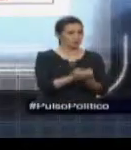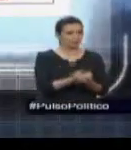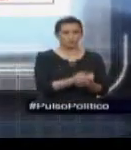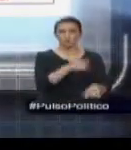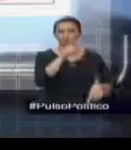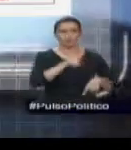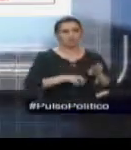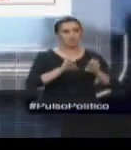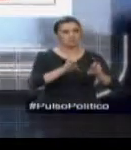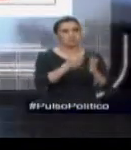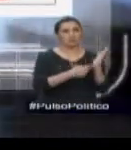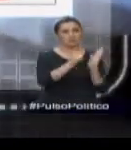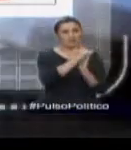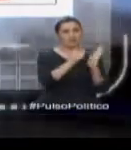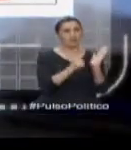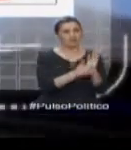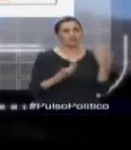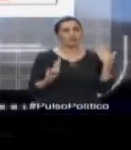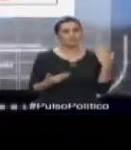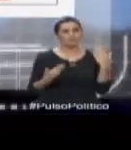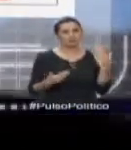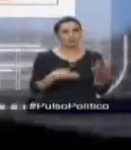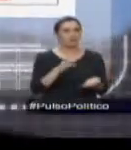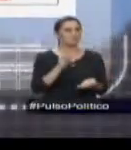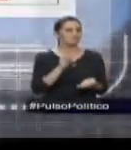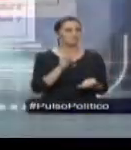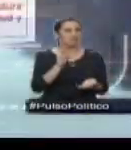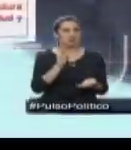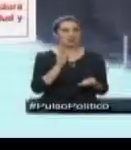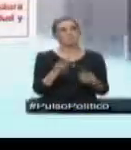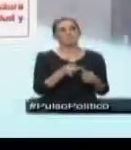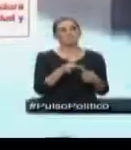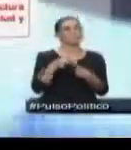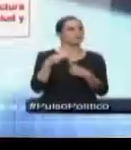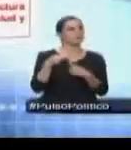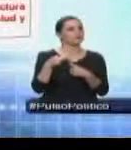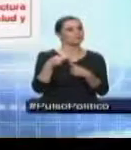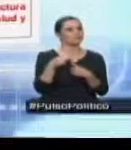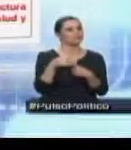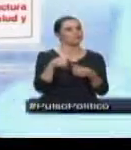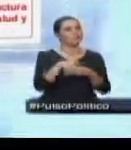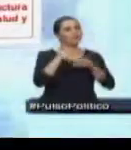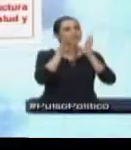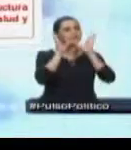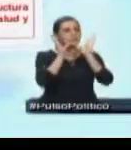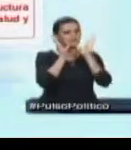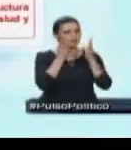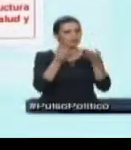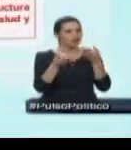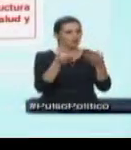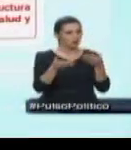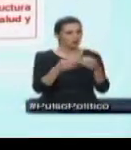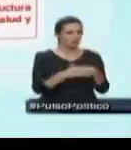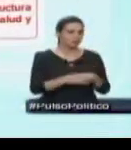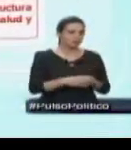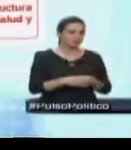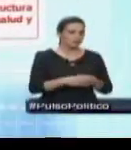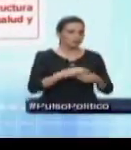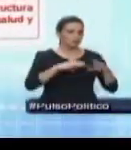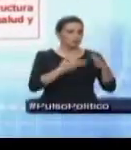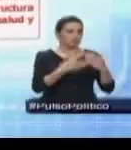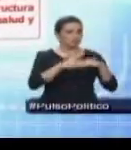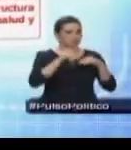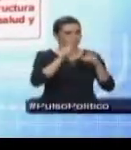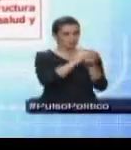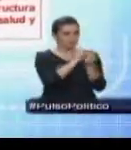lugar a que la agenda política finalmente se imponga y por ello es que en diciembre si bien vamos a tratar está enmienda